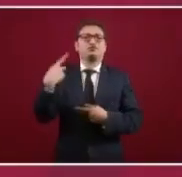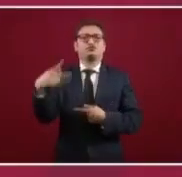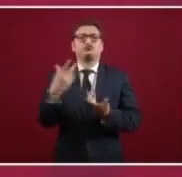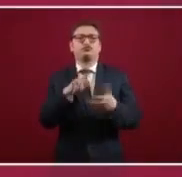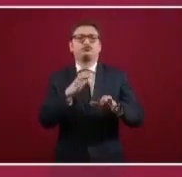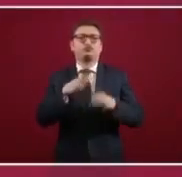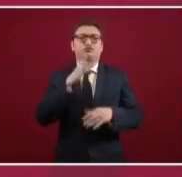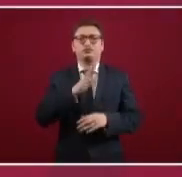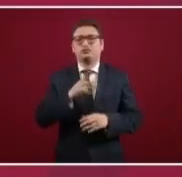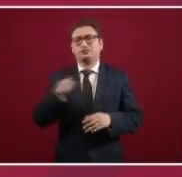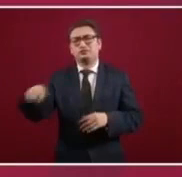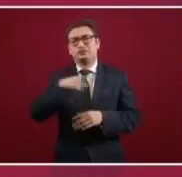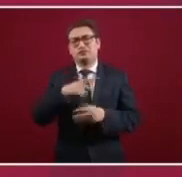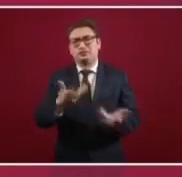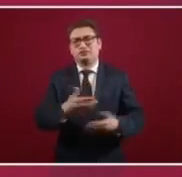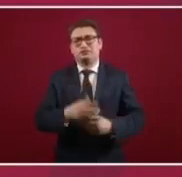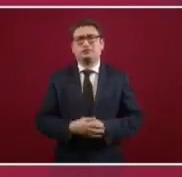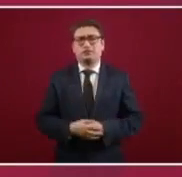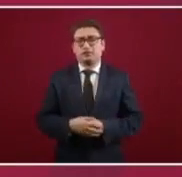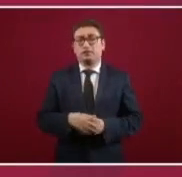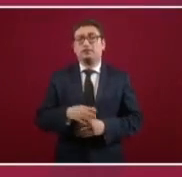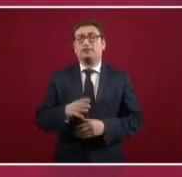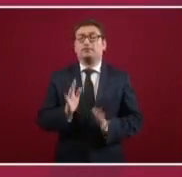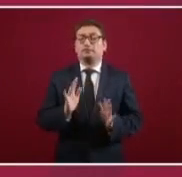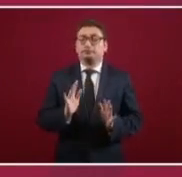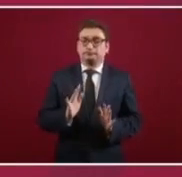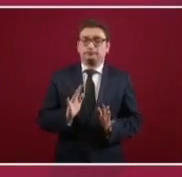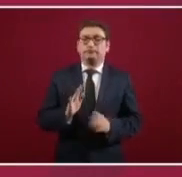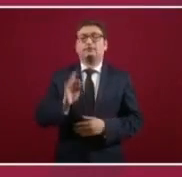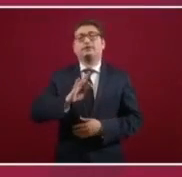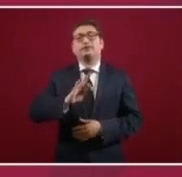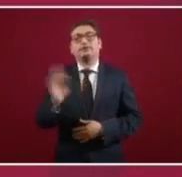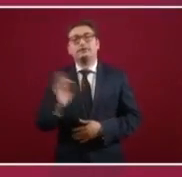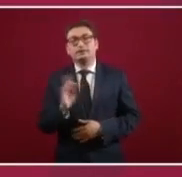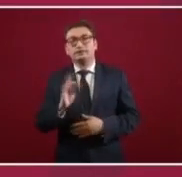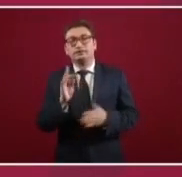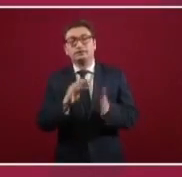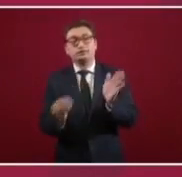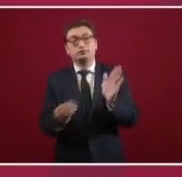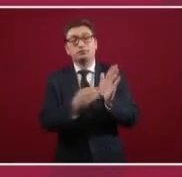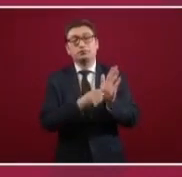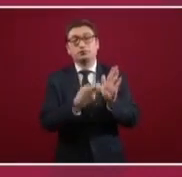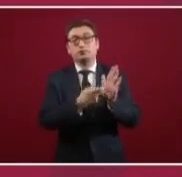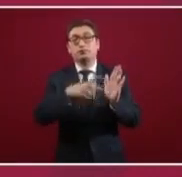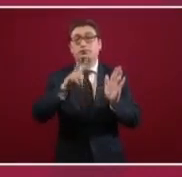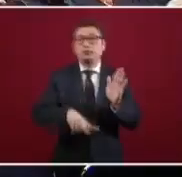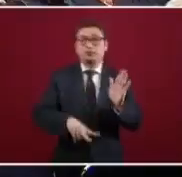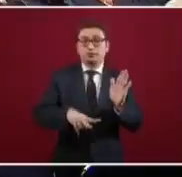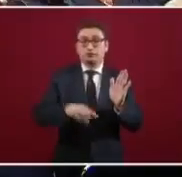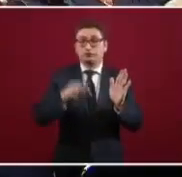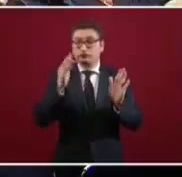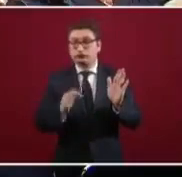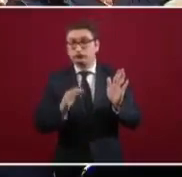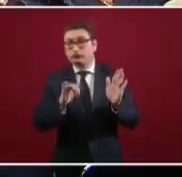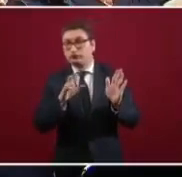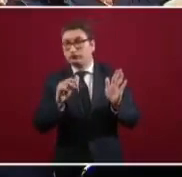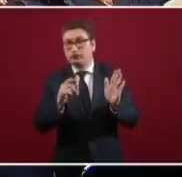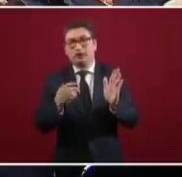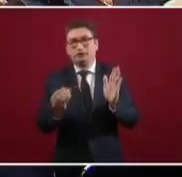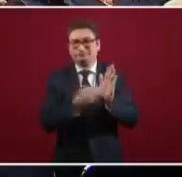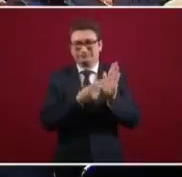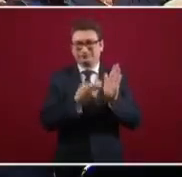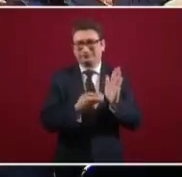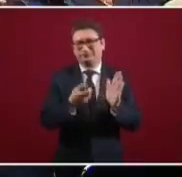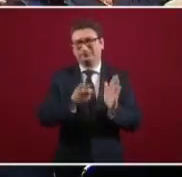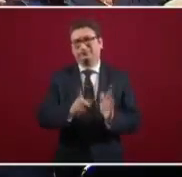ahora que si el contenido es el correcto eso no